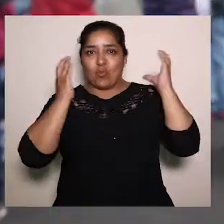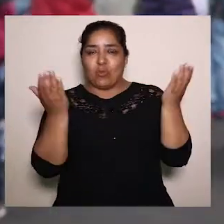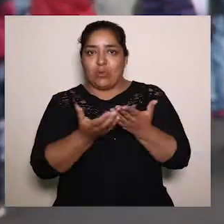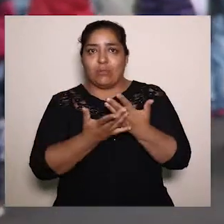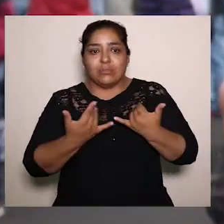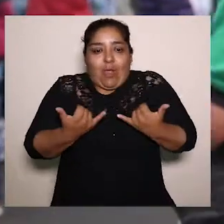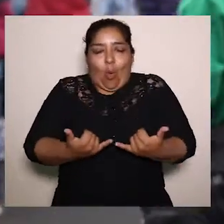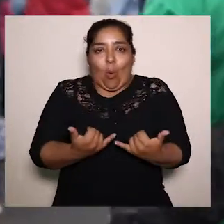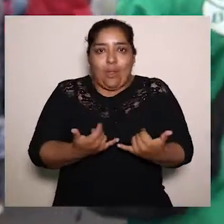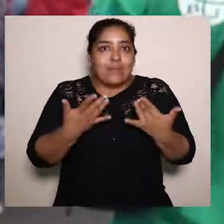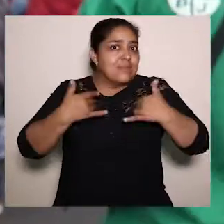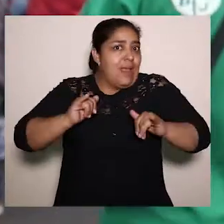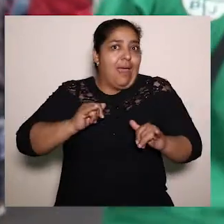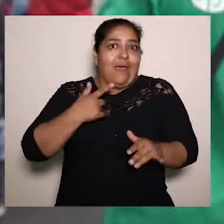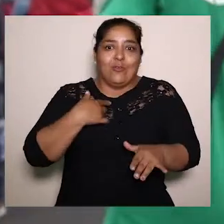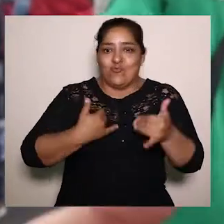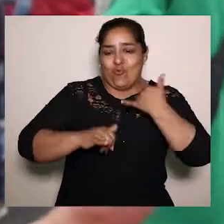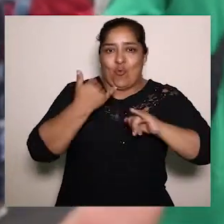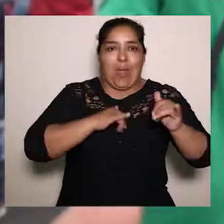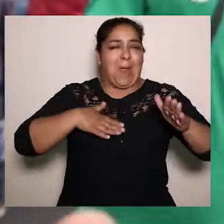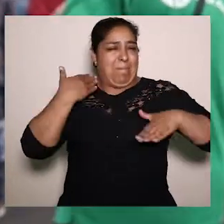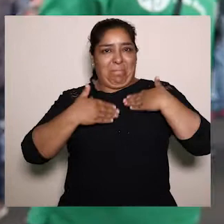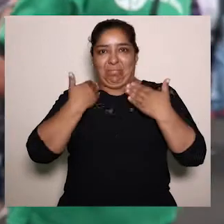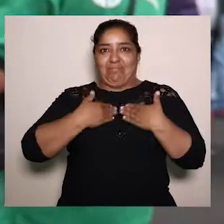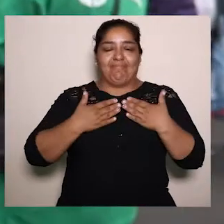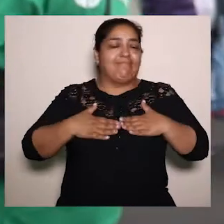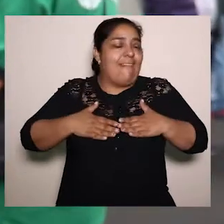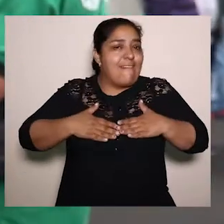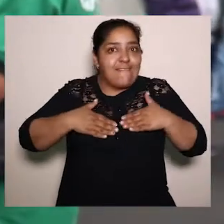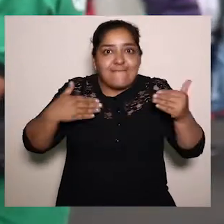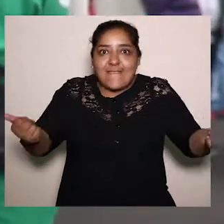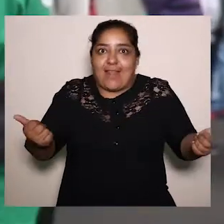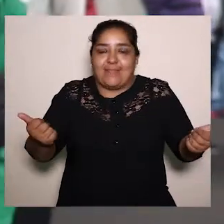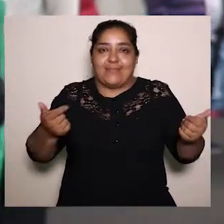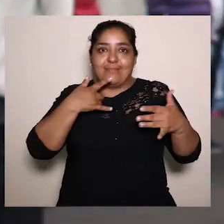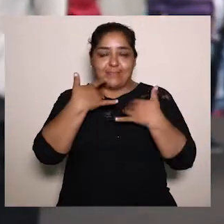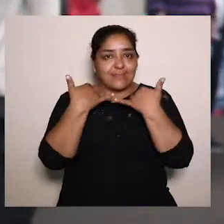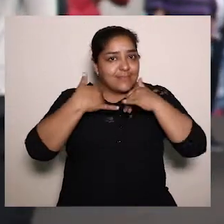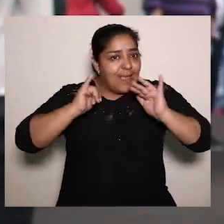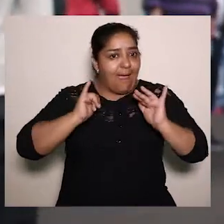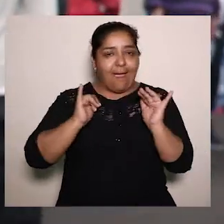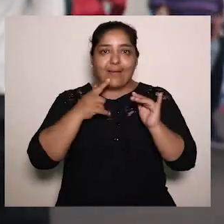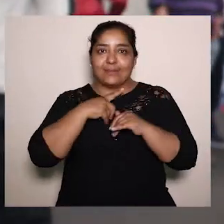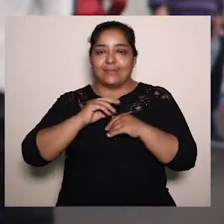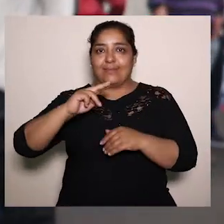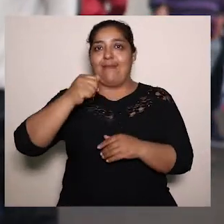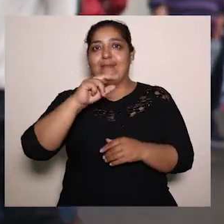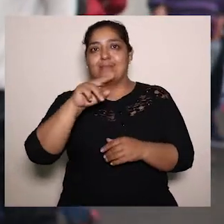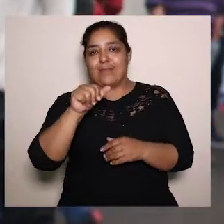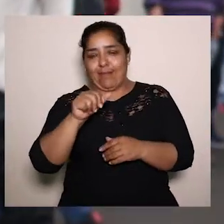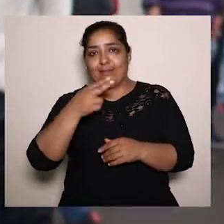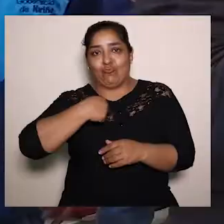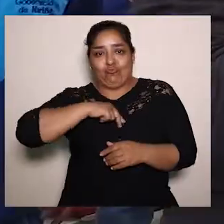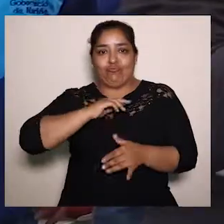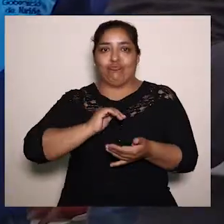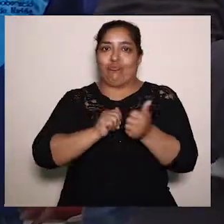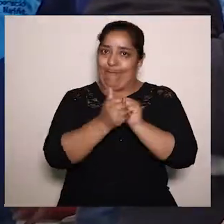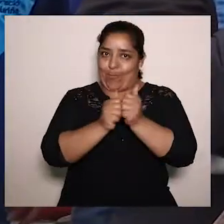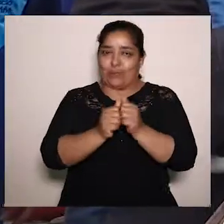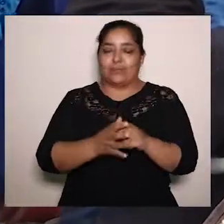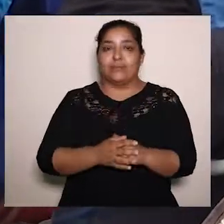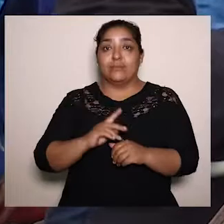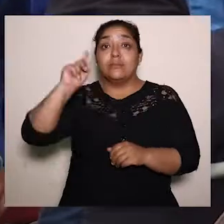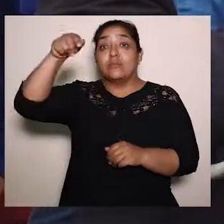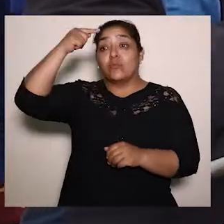hoy más que nunca pues nosotros los jugadores estamos muy contentos muy felices de campeonar en la chaza de nuestro deporte